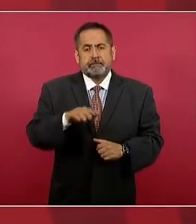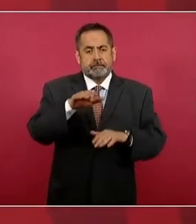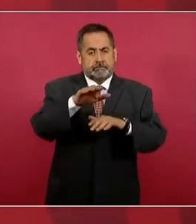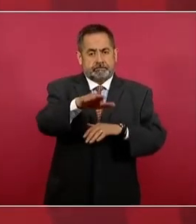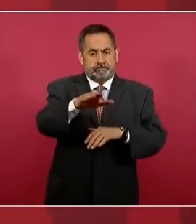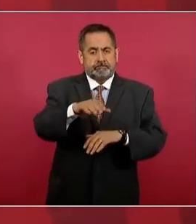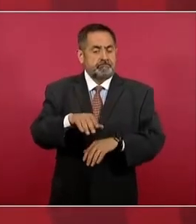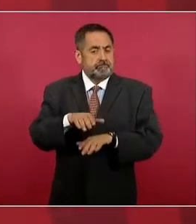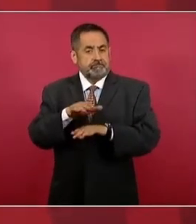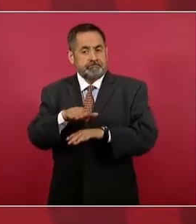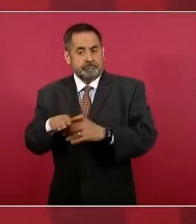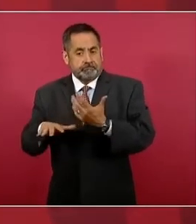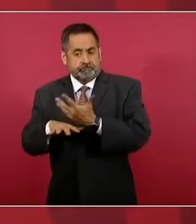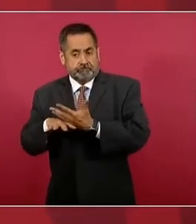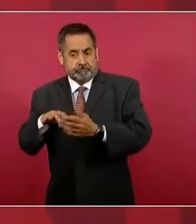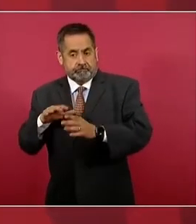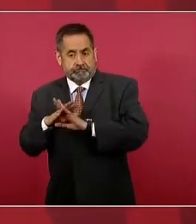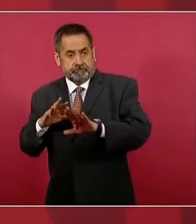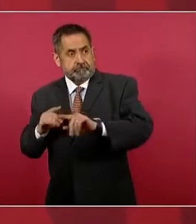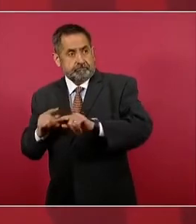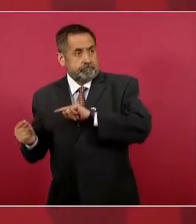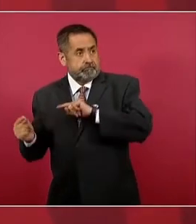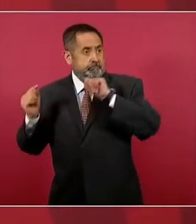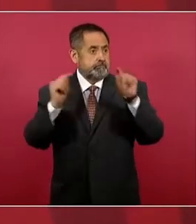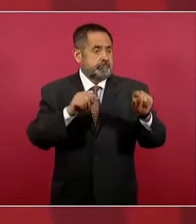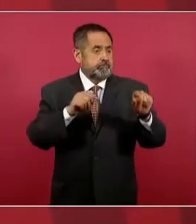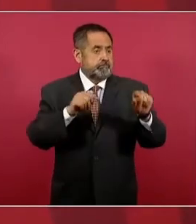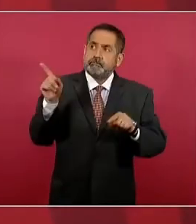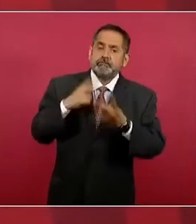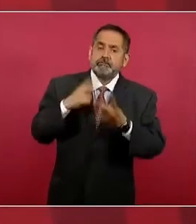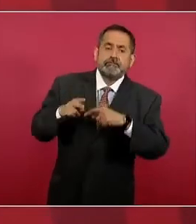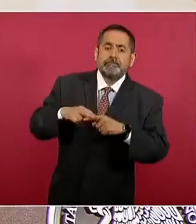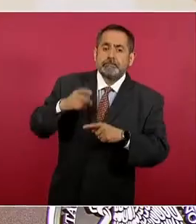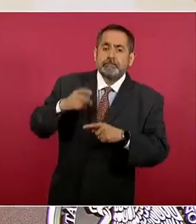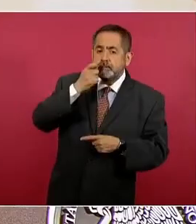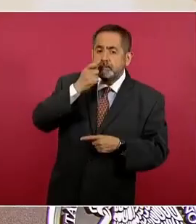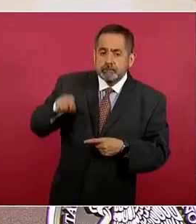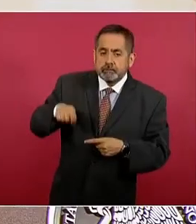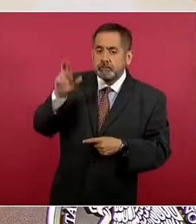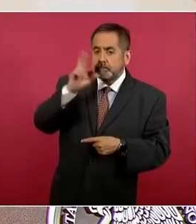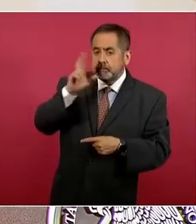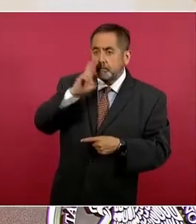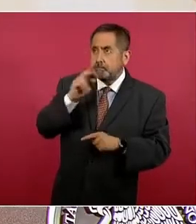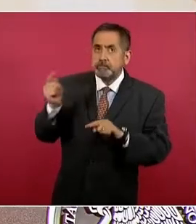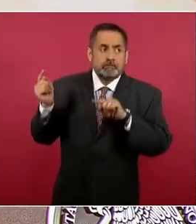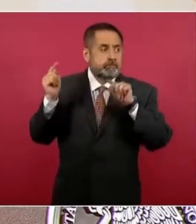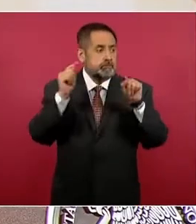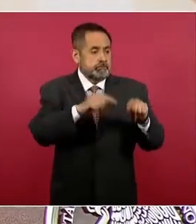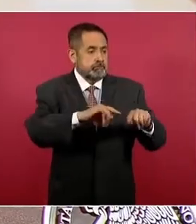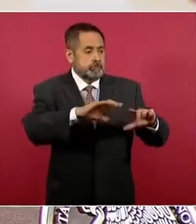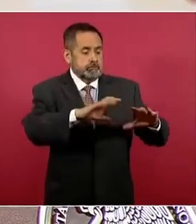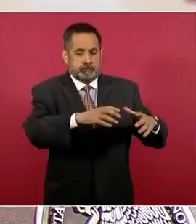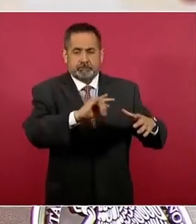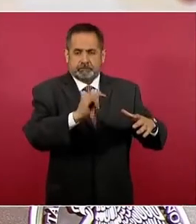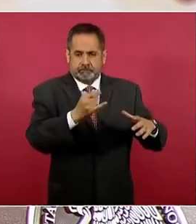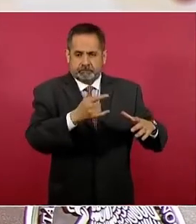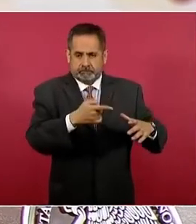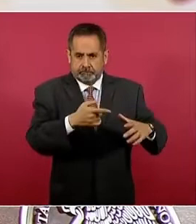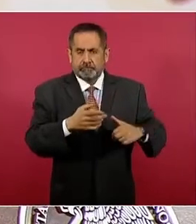migrantes, refugiados de Ucrania, de Rusia, la Secretaría de Relaciones